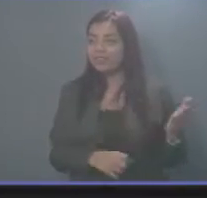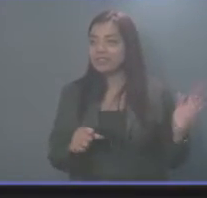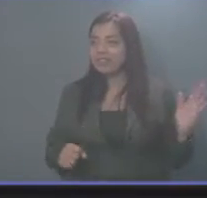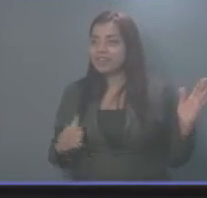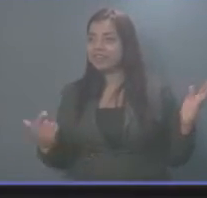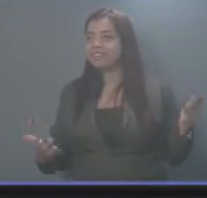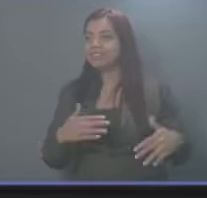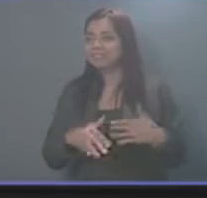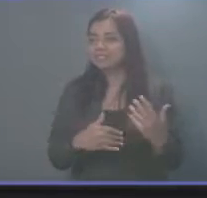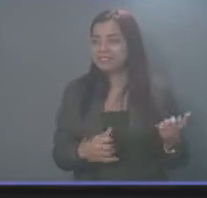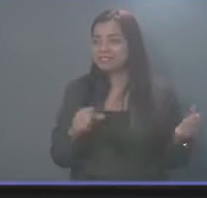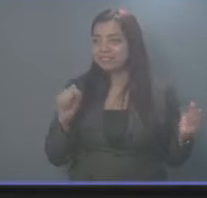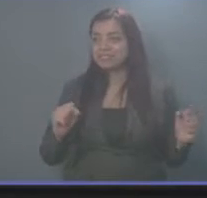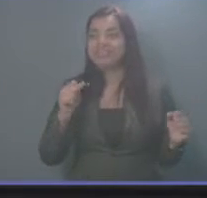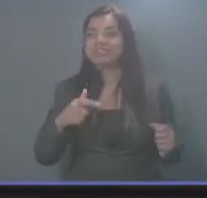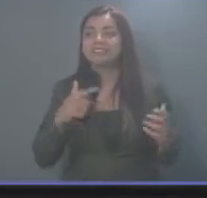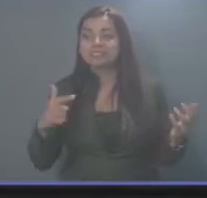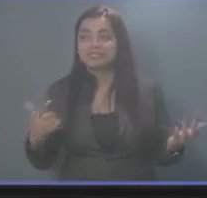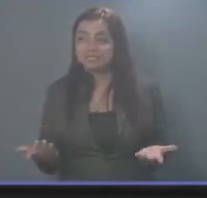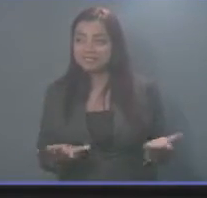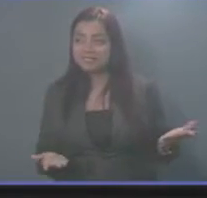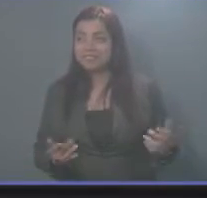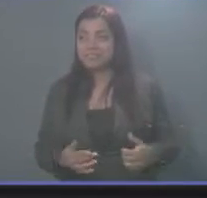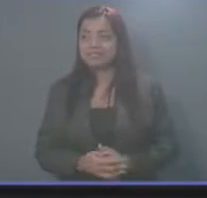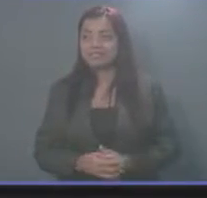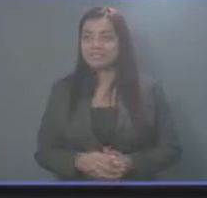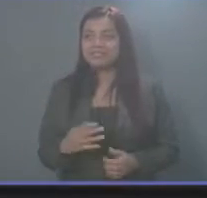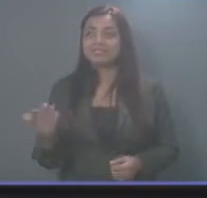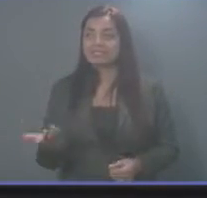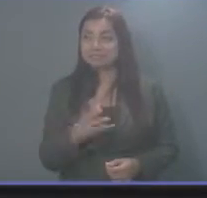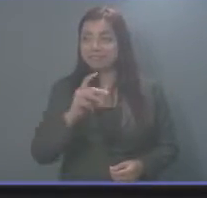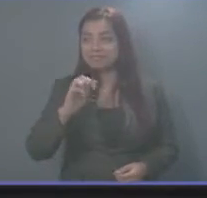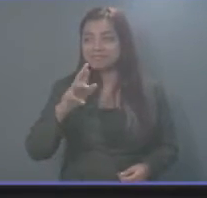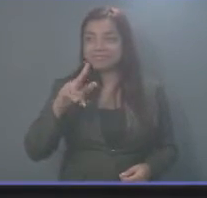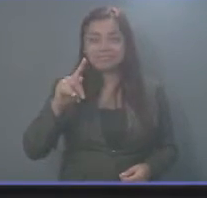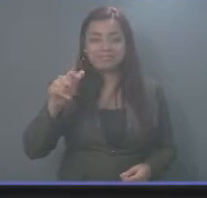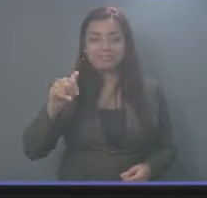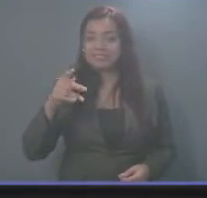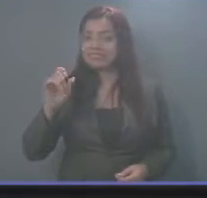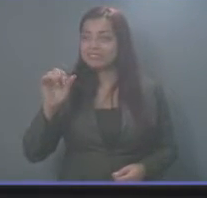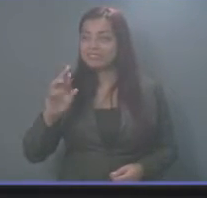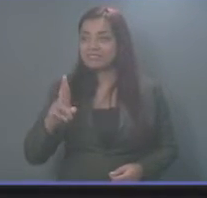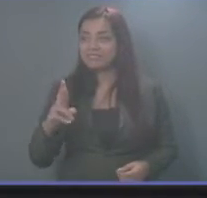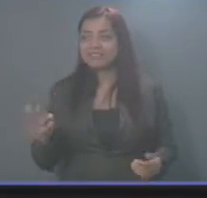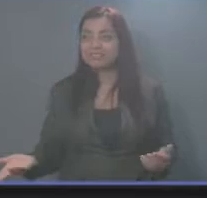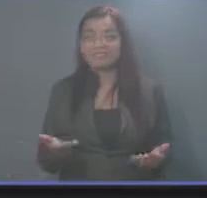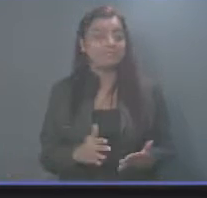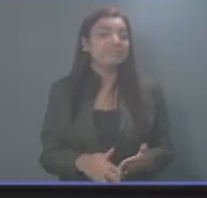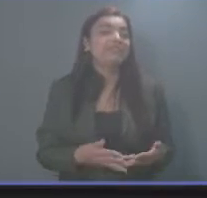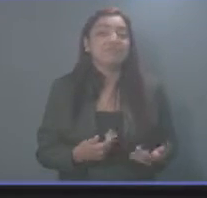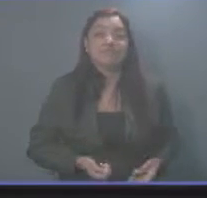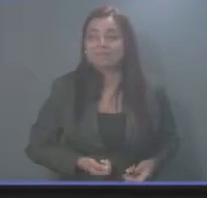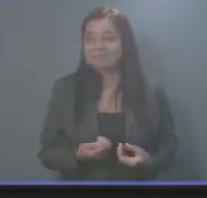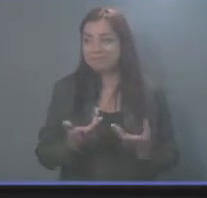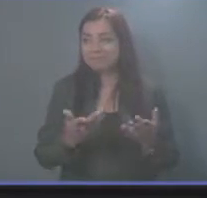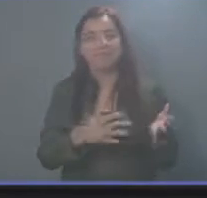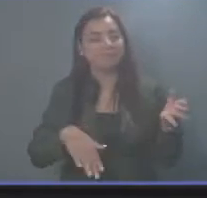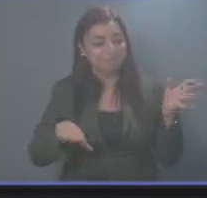si lo hacen o no lo hacen. Margarita Escobar decía una frase que a mí me gustó